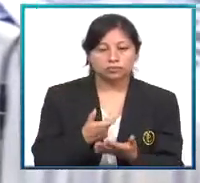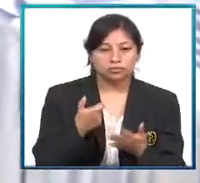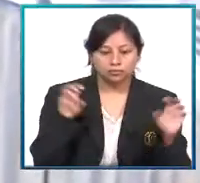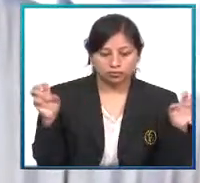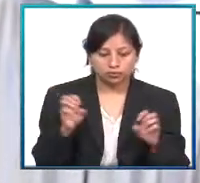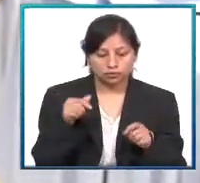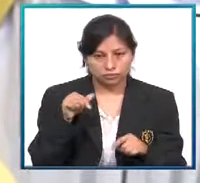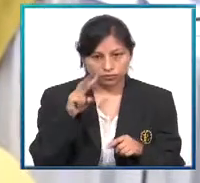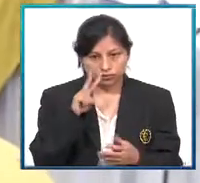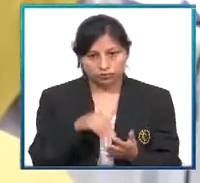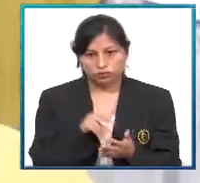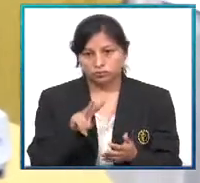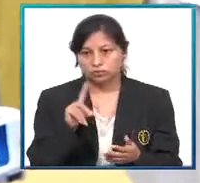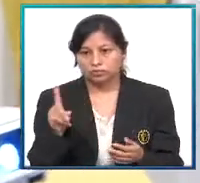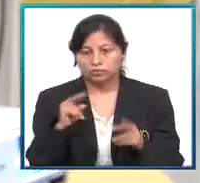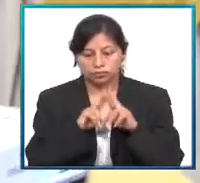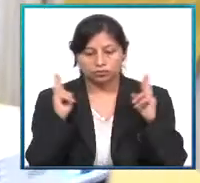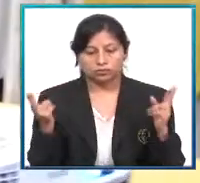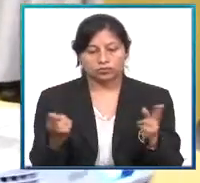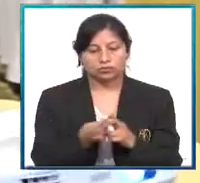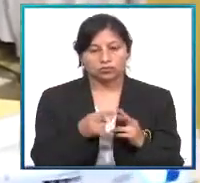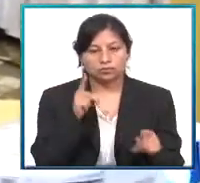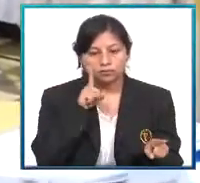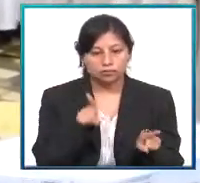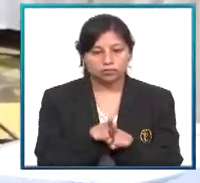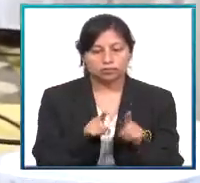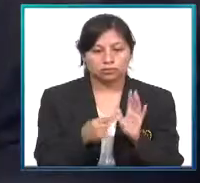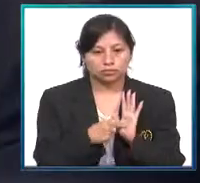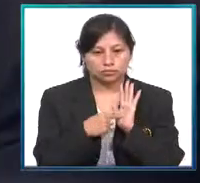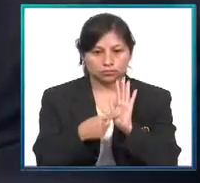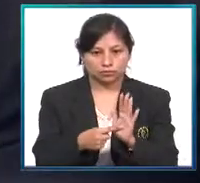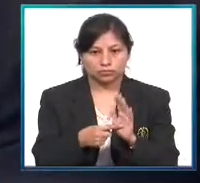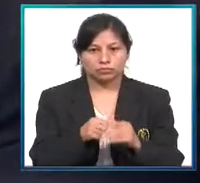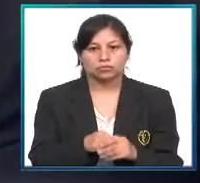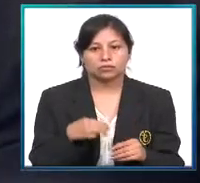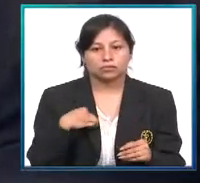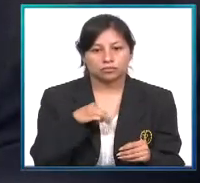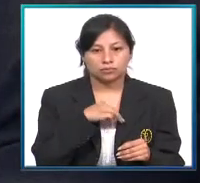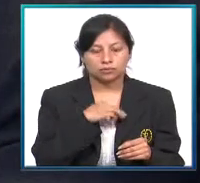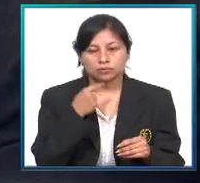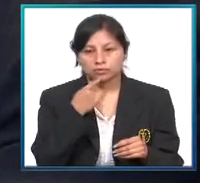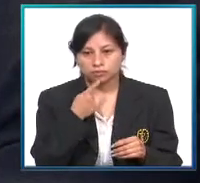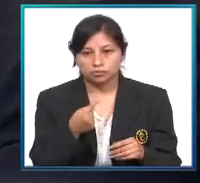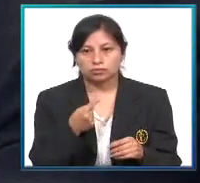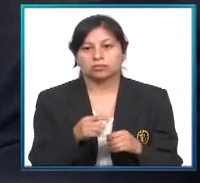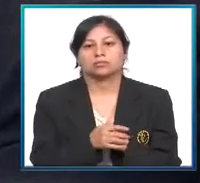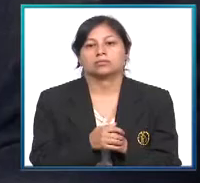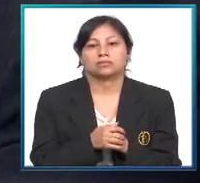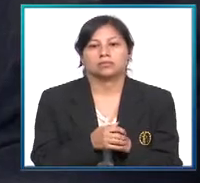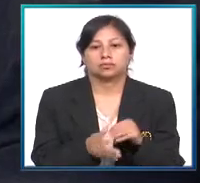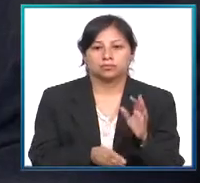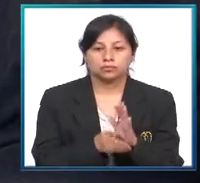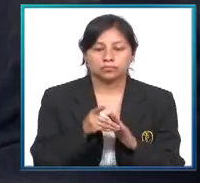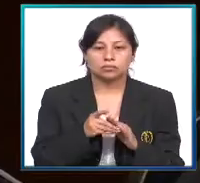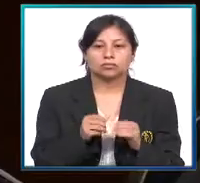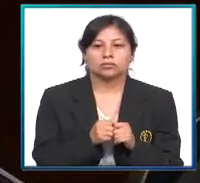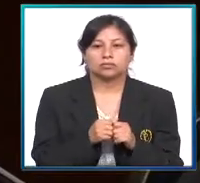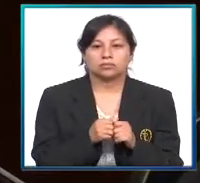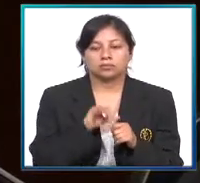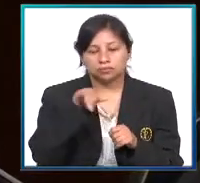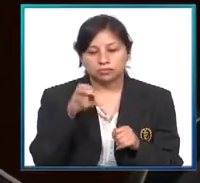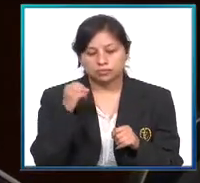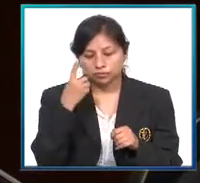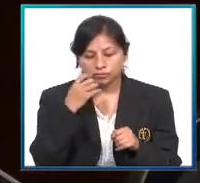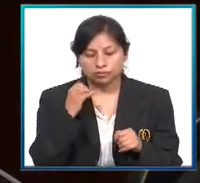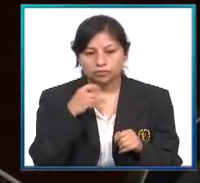ejercicio fiscal 2021. En la reunión también estuvieron presentes los viceministros José Miguel Duro, de Desarrollo Económico, Jorge Eduardo